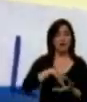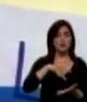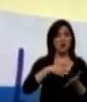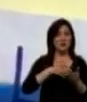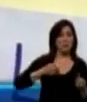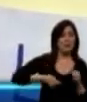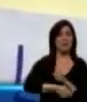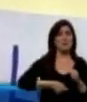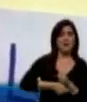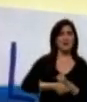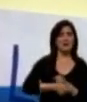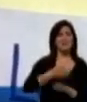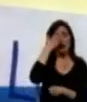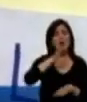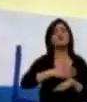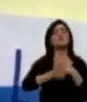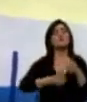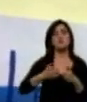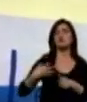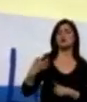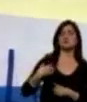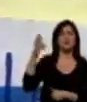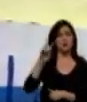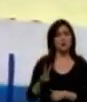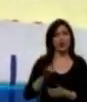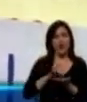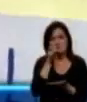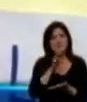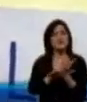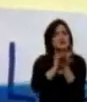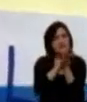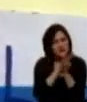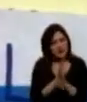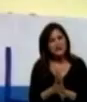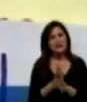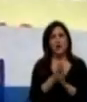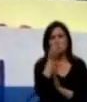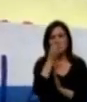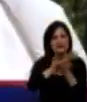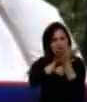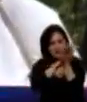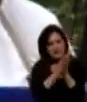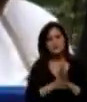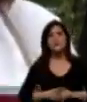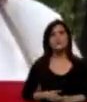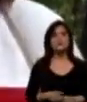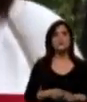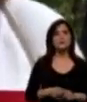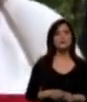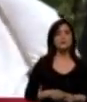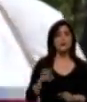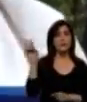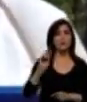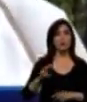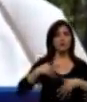estudiantes por salir a protestar en la calle. En Venezuela no hay medicinas, en Venezuela no hay alimentación. Pero ahora Venezuela salió